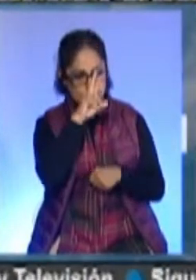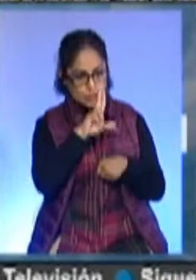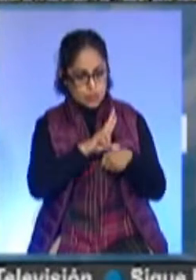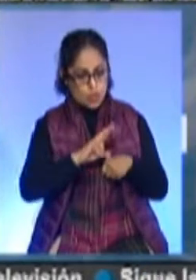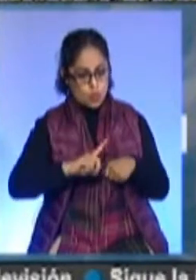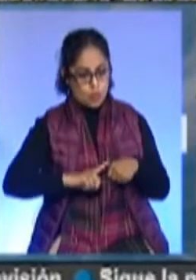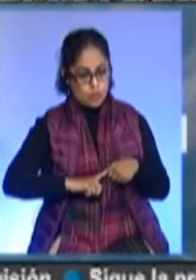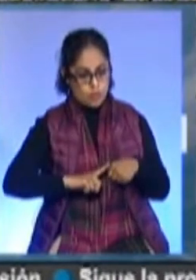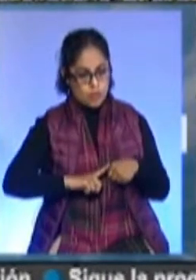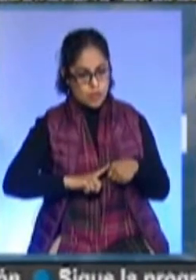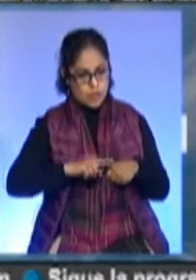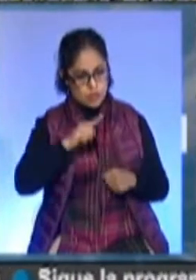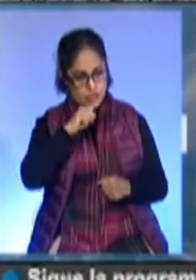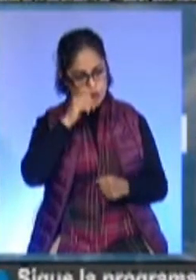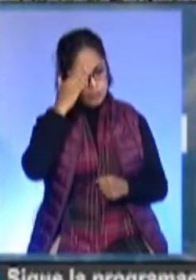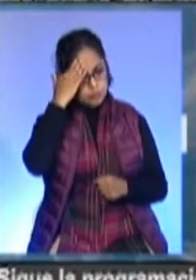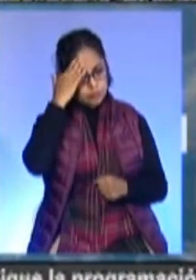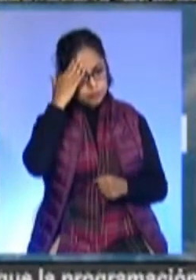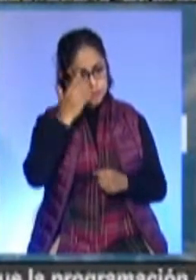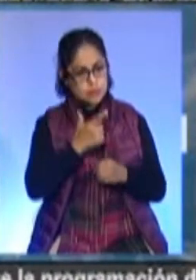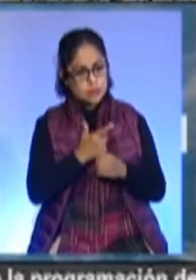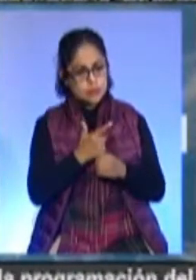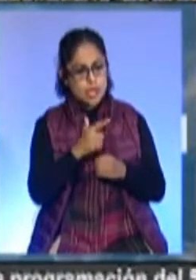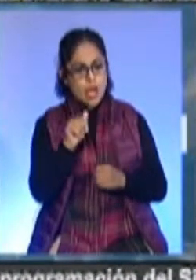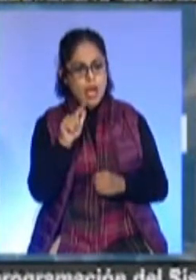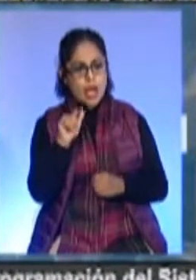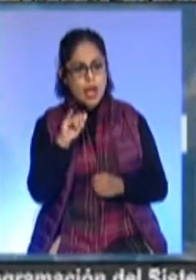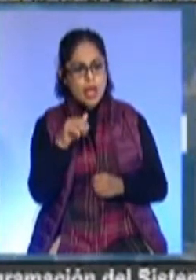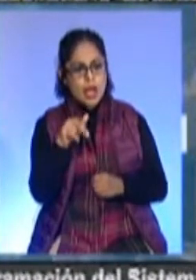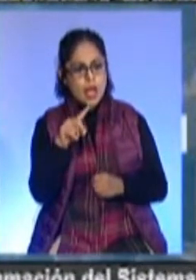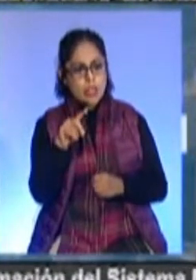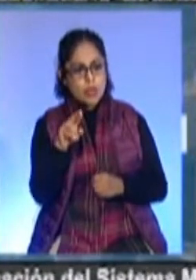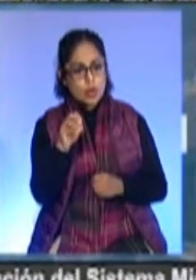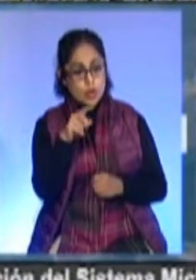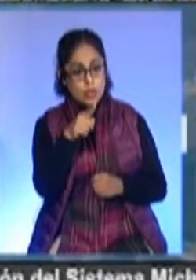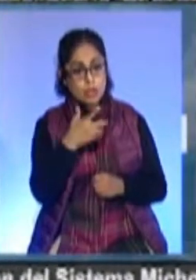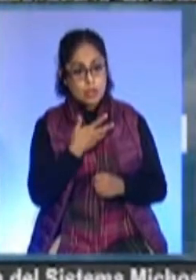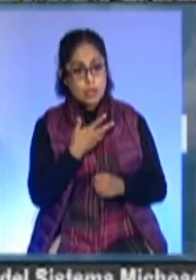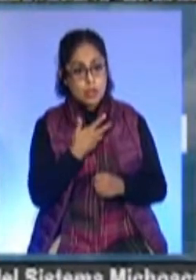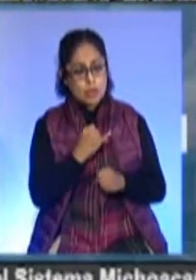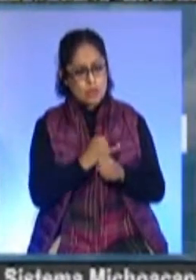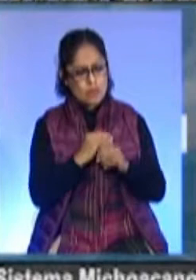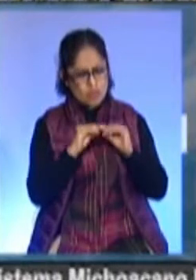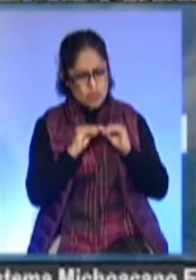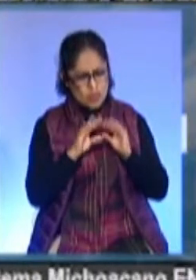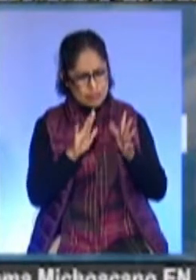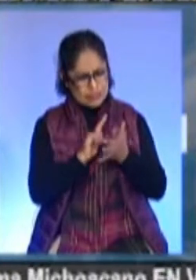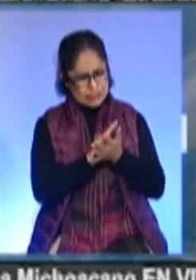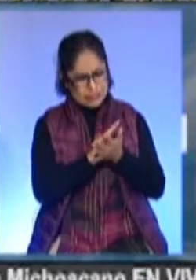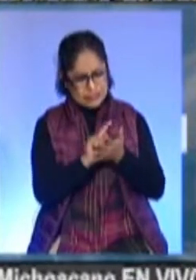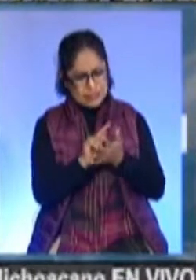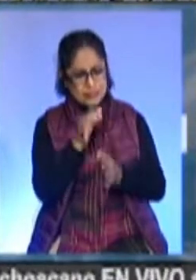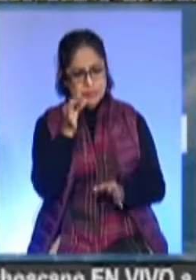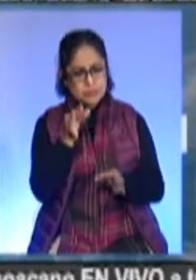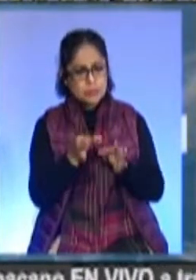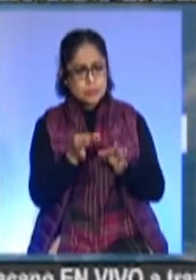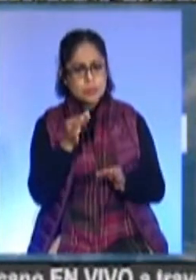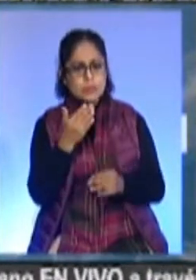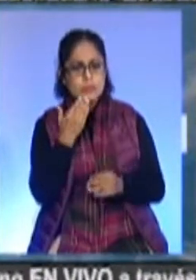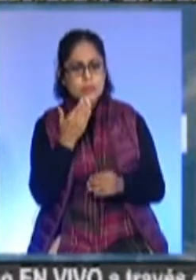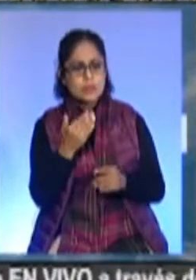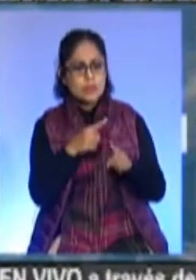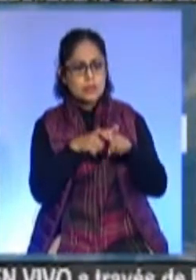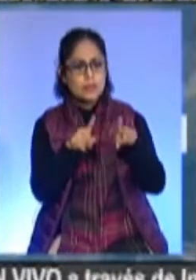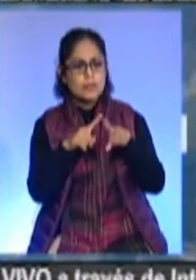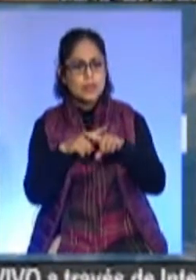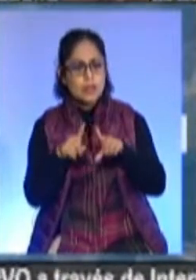al frente el licenciado Alejandro Encinas. Y ellos sí tienen una información muy pulcra de lo que representa estos